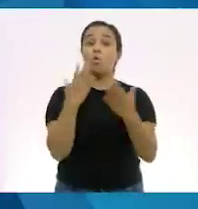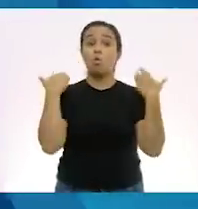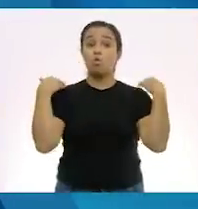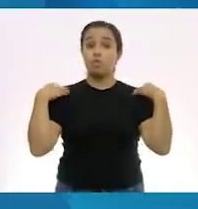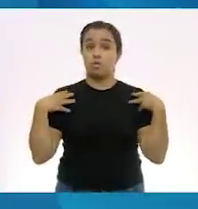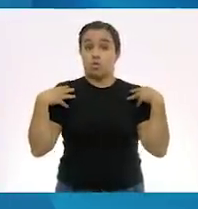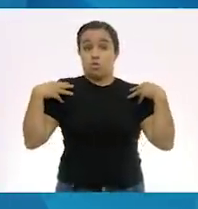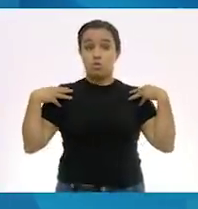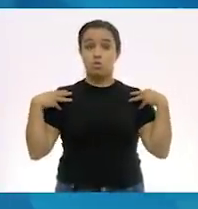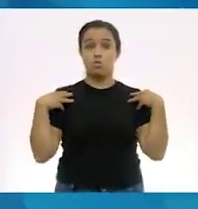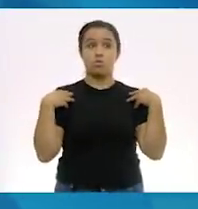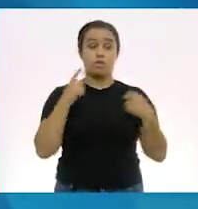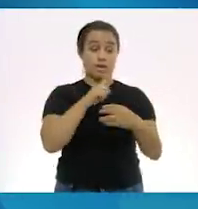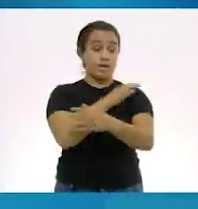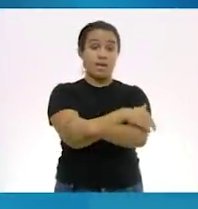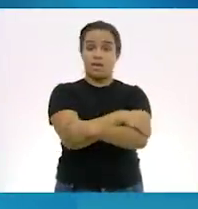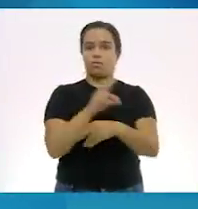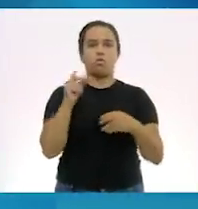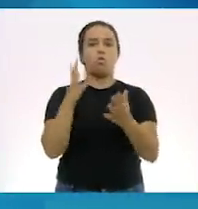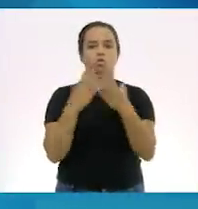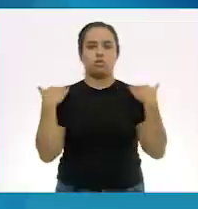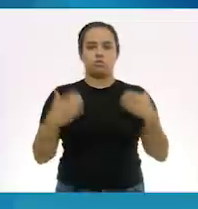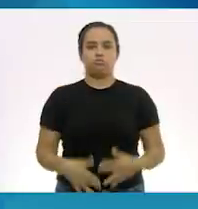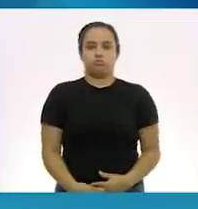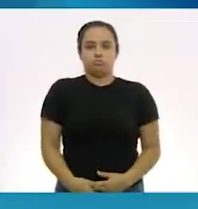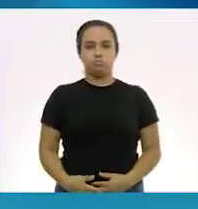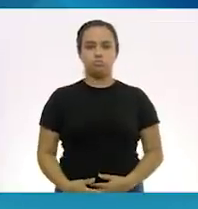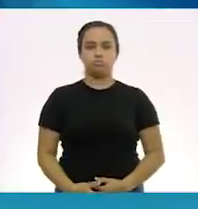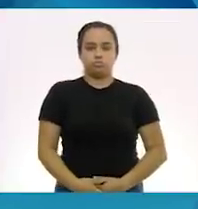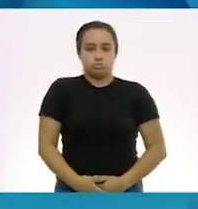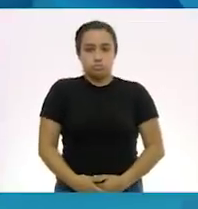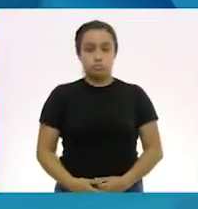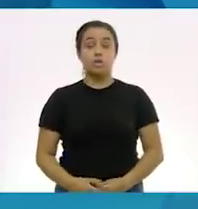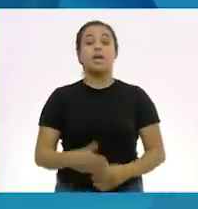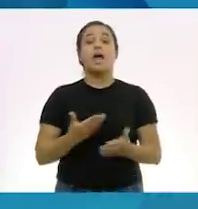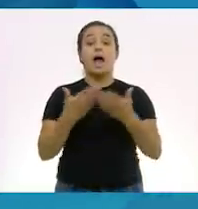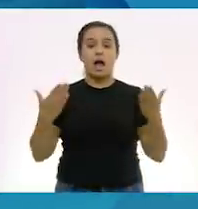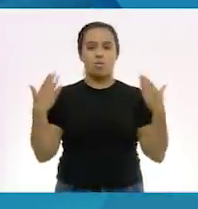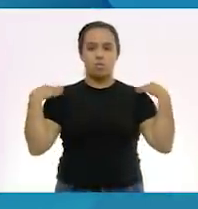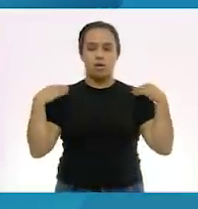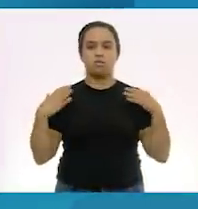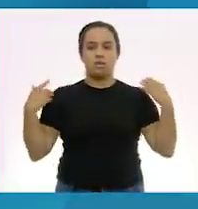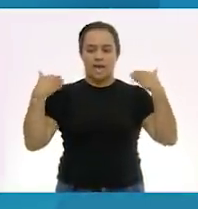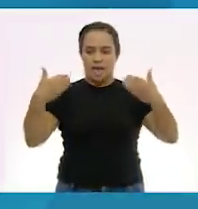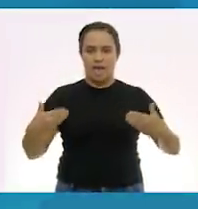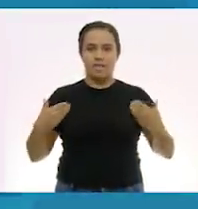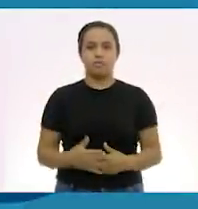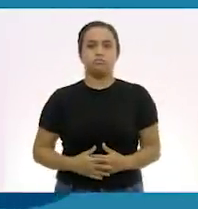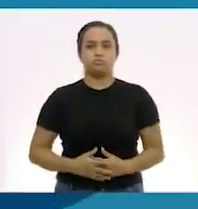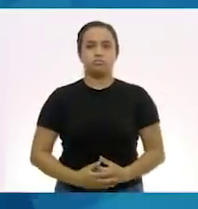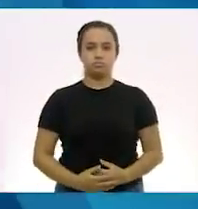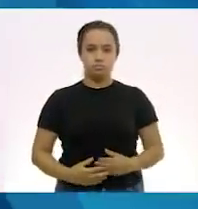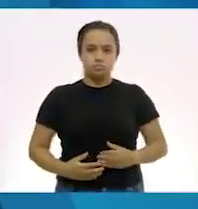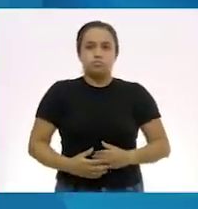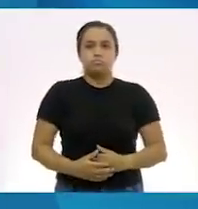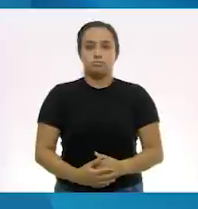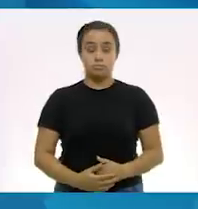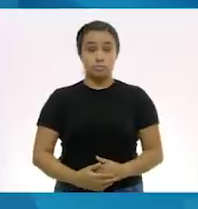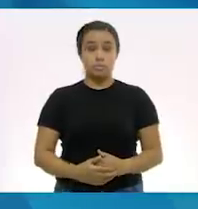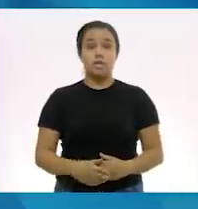vamos a cambiar de un lado a otro como diciendo que no. Es muy importante calentar todas